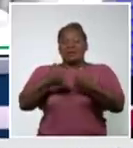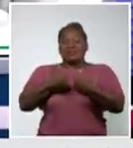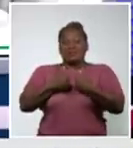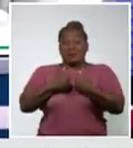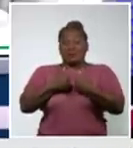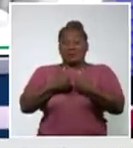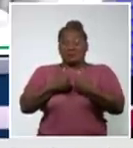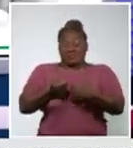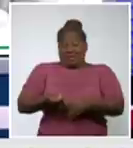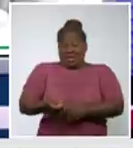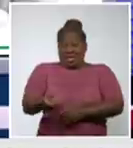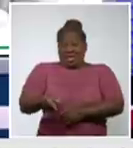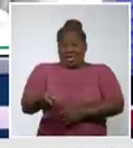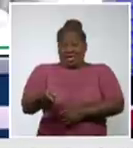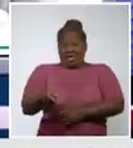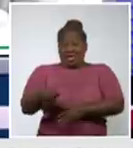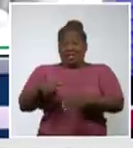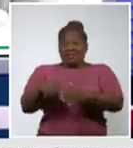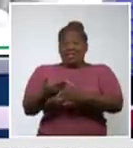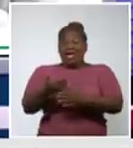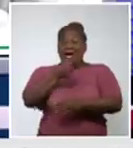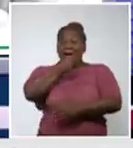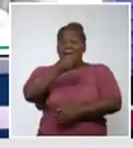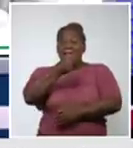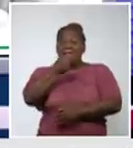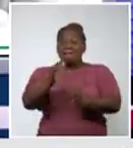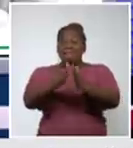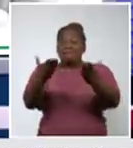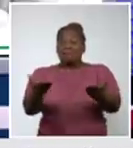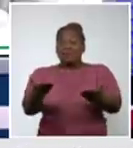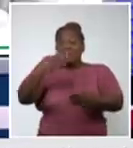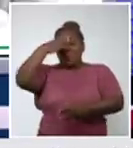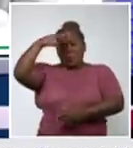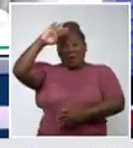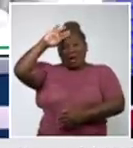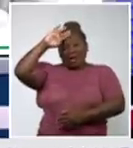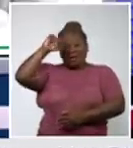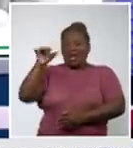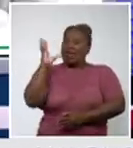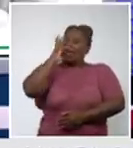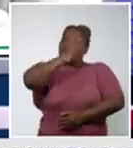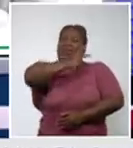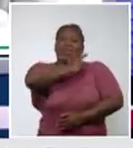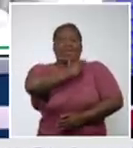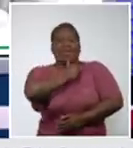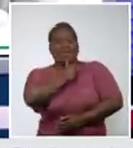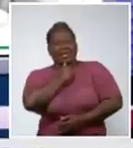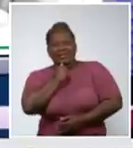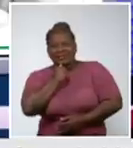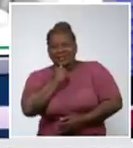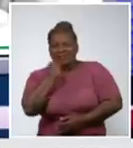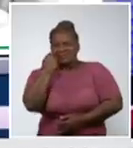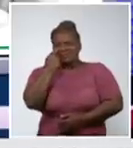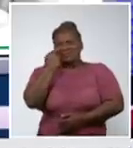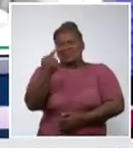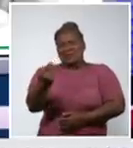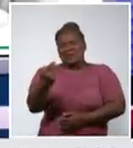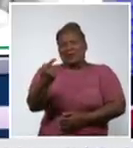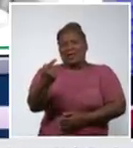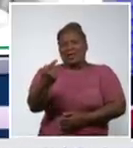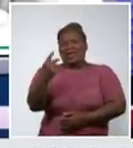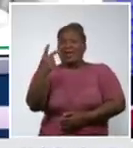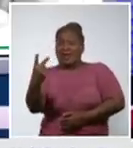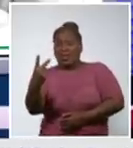Día de la Prensa Cubana, y muy linda, muy bella y muy bien que se ve también a Helen y a su